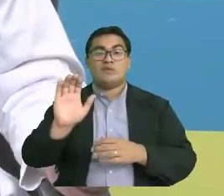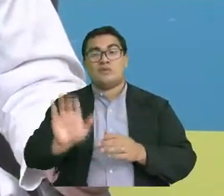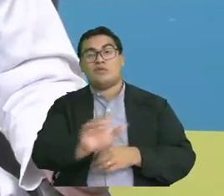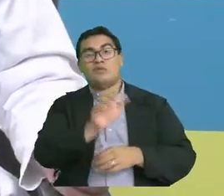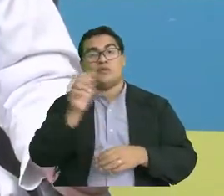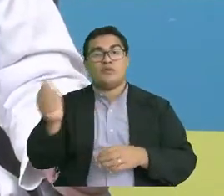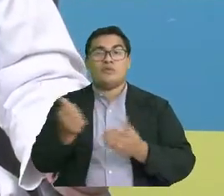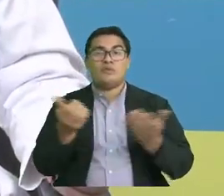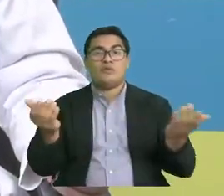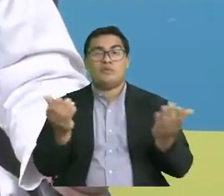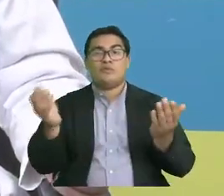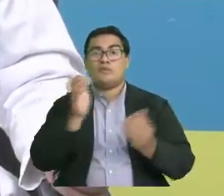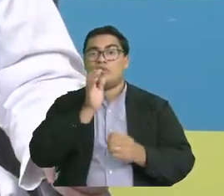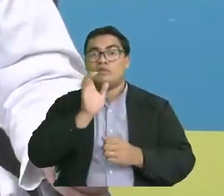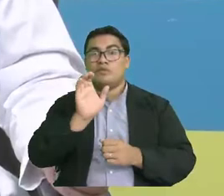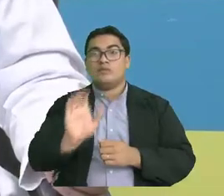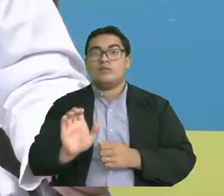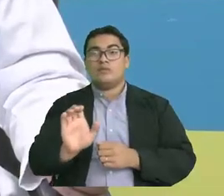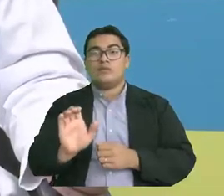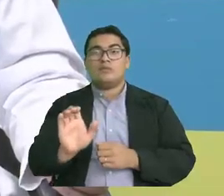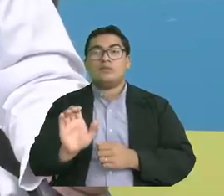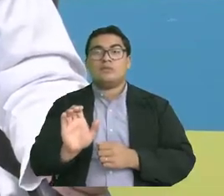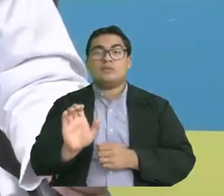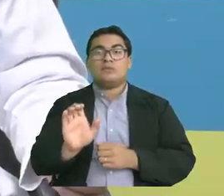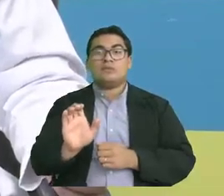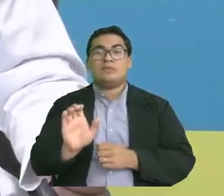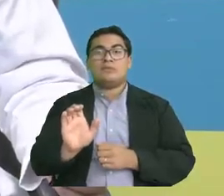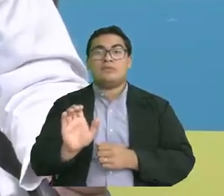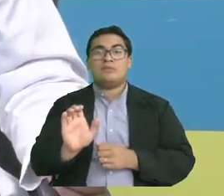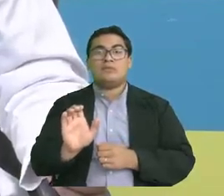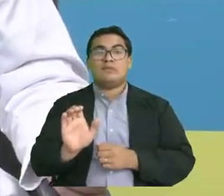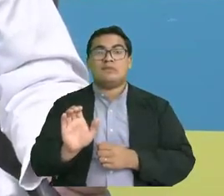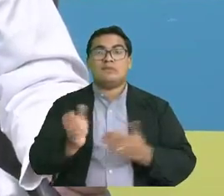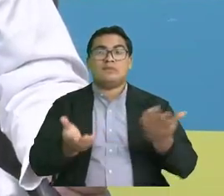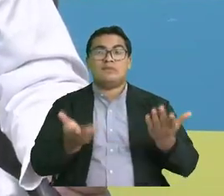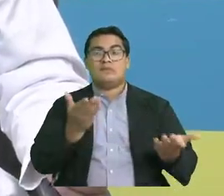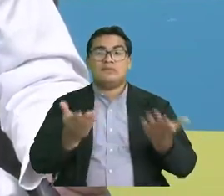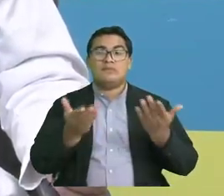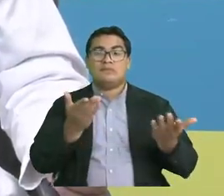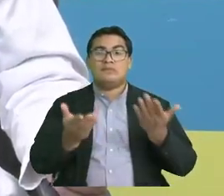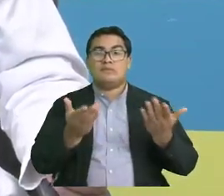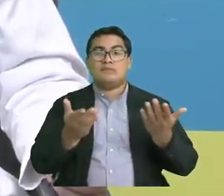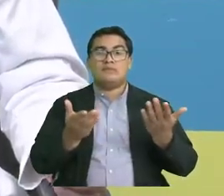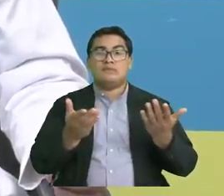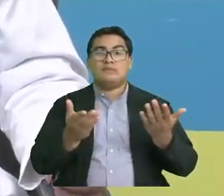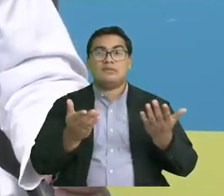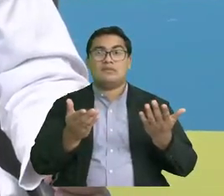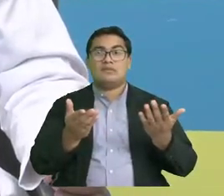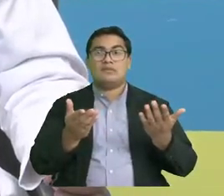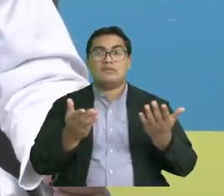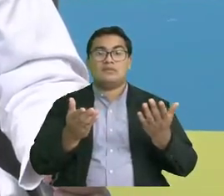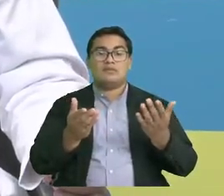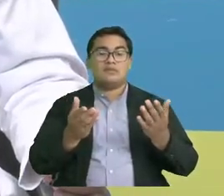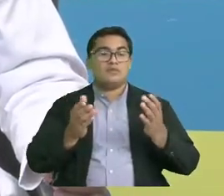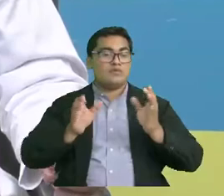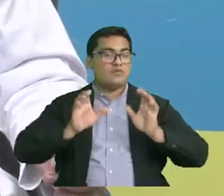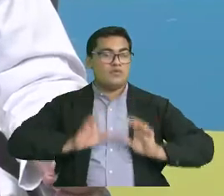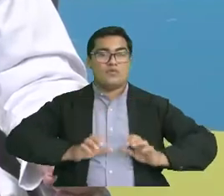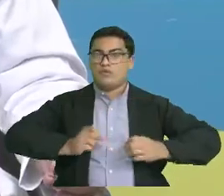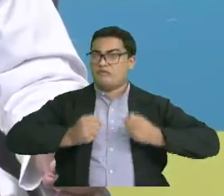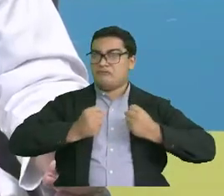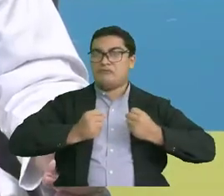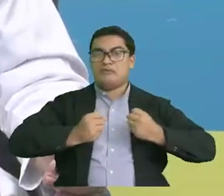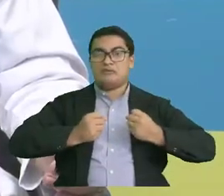en los niños es la teoría del desequilibrio de las fuerzas en los músculos,